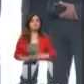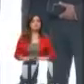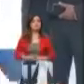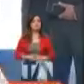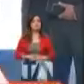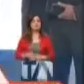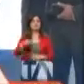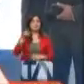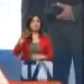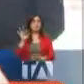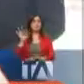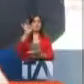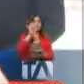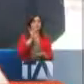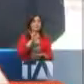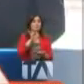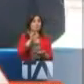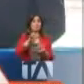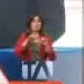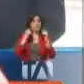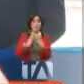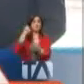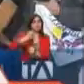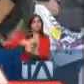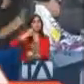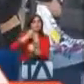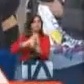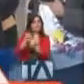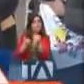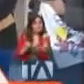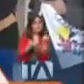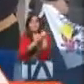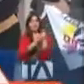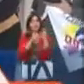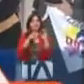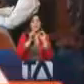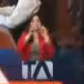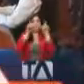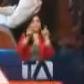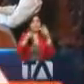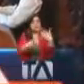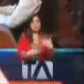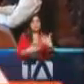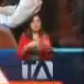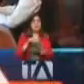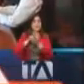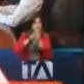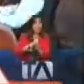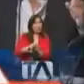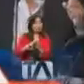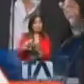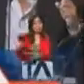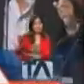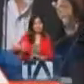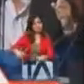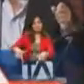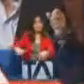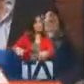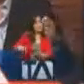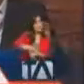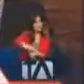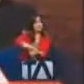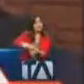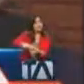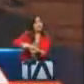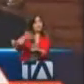Así ratificaron los representantes de la Central Unitaria de Trabajadores su apoyo a la consulta popular. El respaldo lo anunciaron al primer mandatario durante la